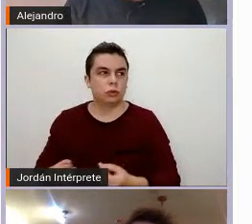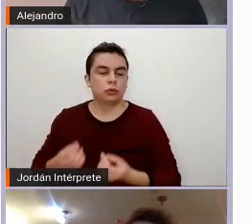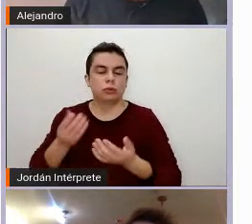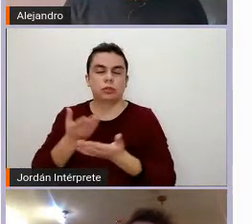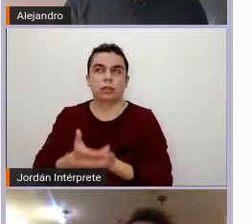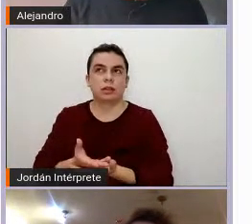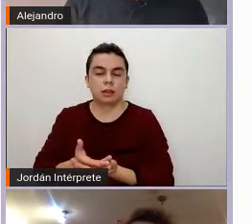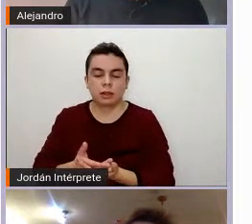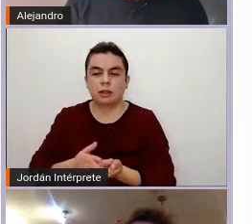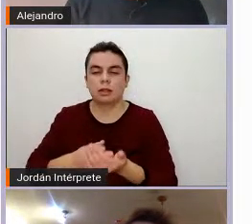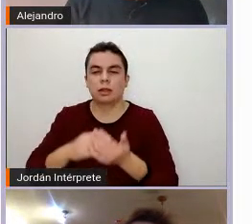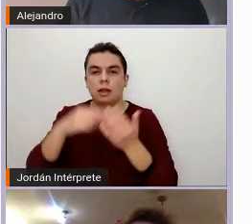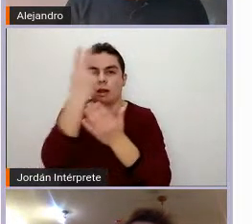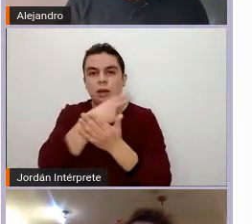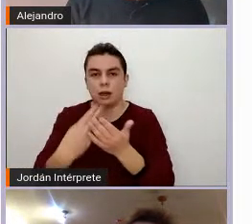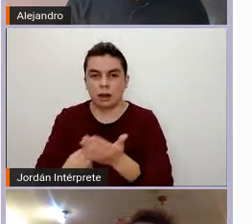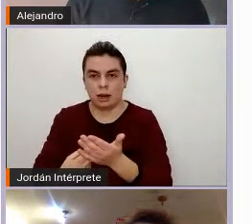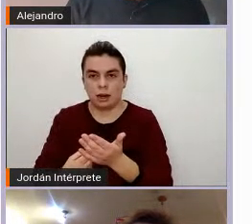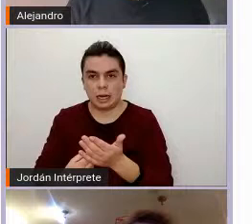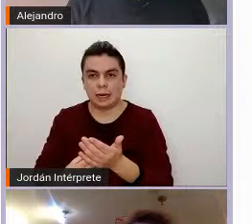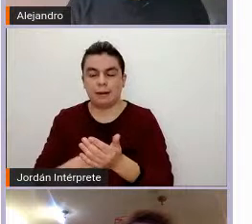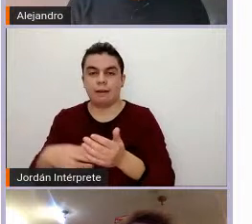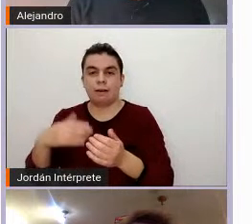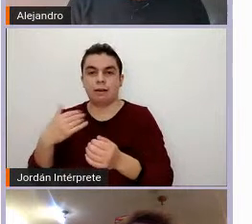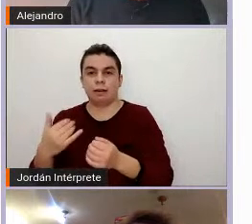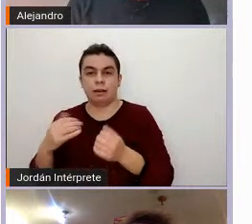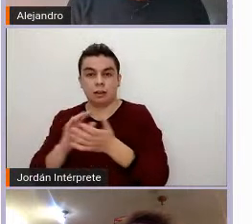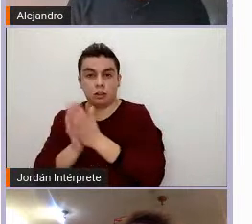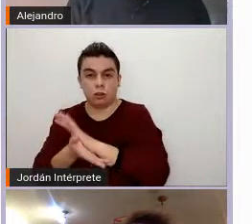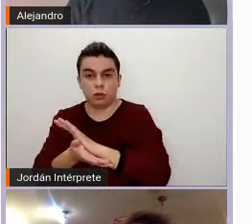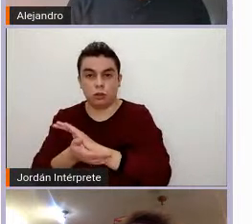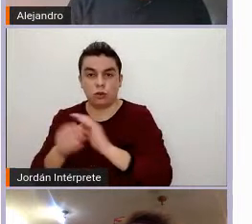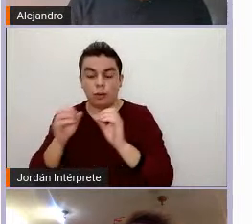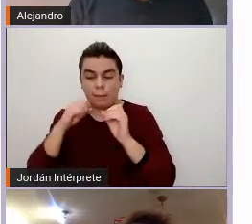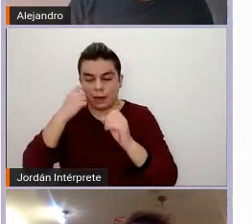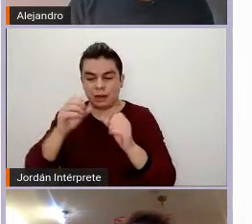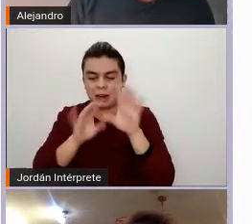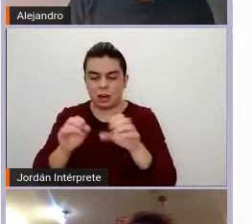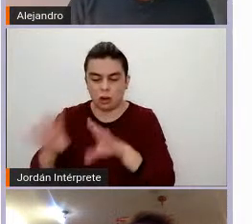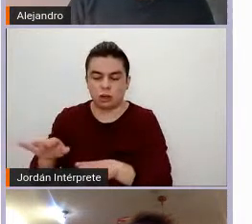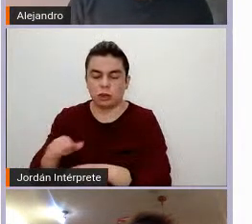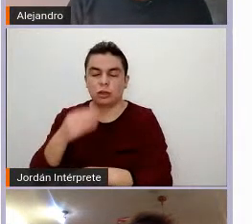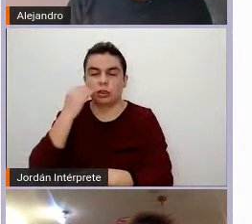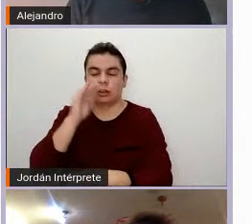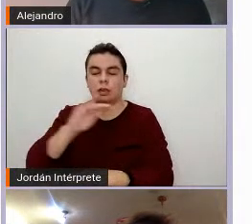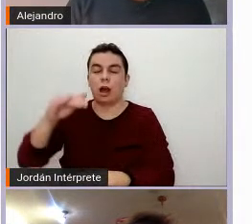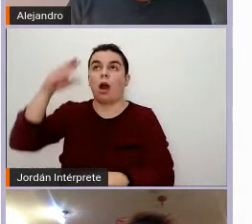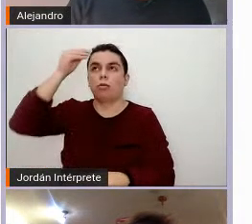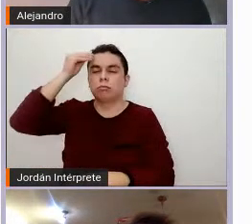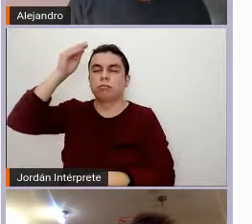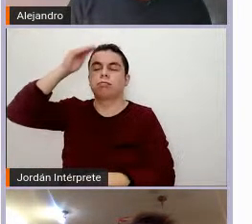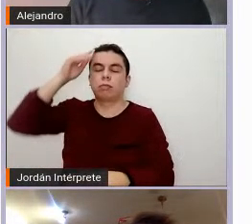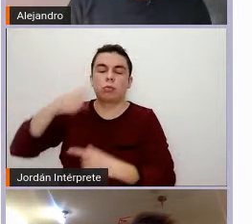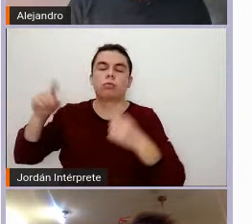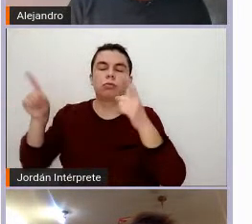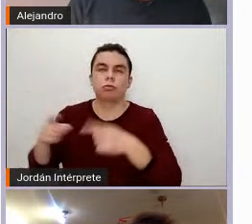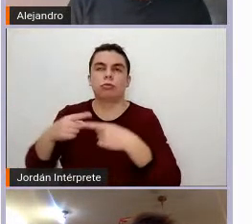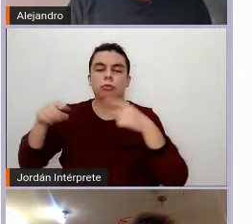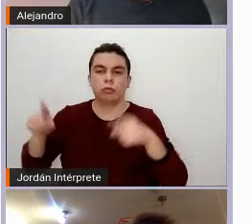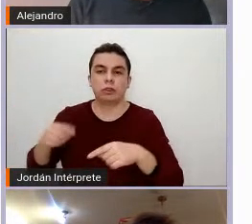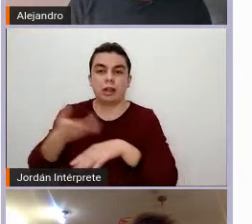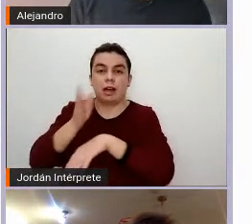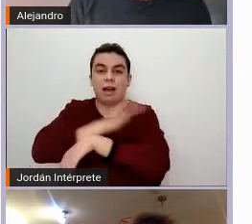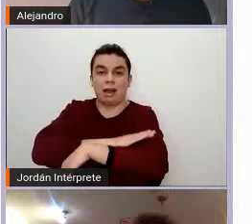de la cultura antes de la aparición de la escritura alfabética. Se ha sugerido que las primeras evidencias de música